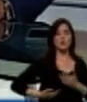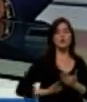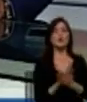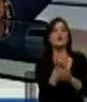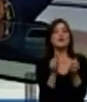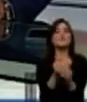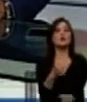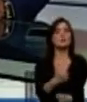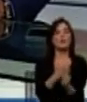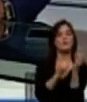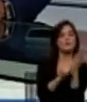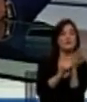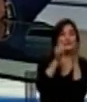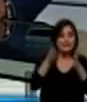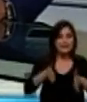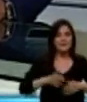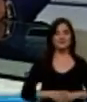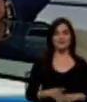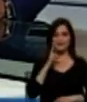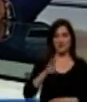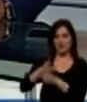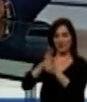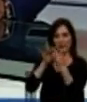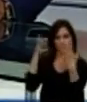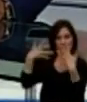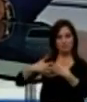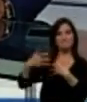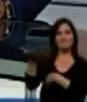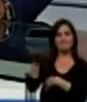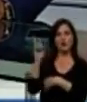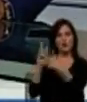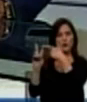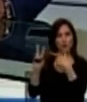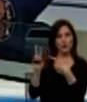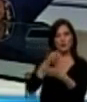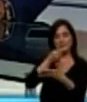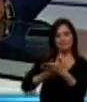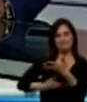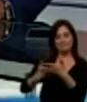nuevo gabinete ministerial. Vamos en vivo, están ahí María Gracia Costa, Ana María Cañizares, para